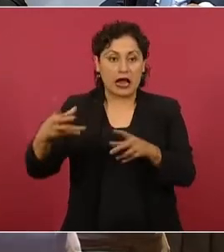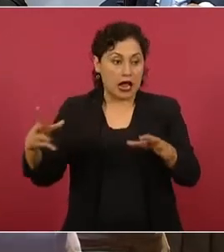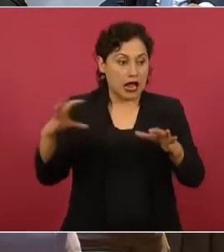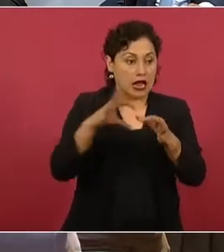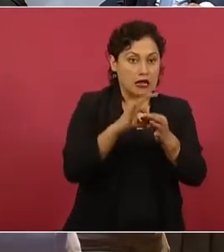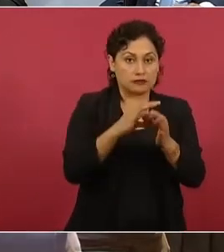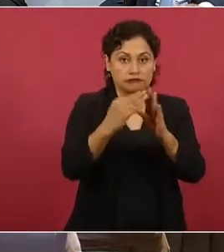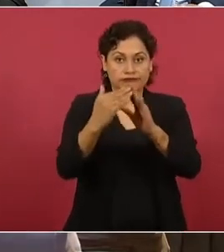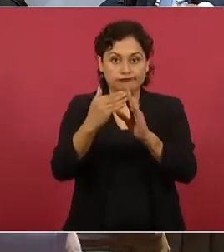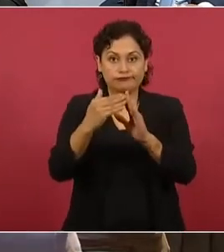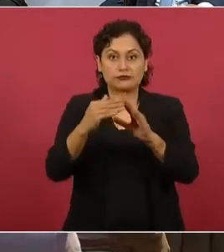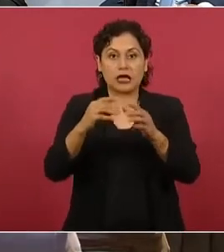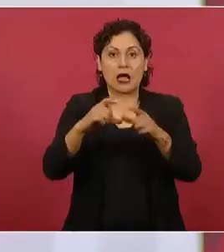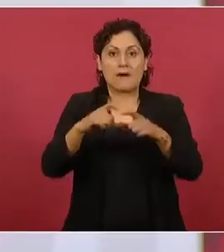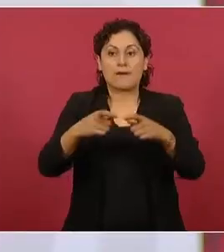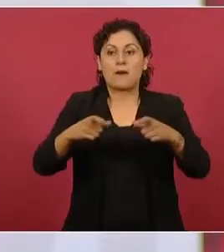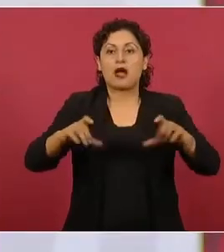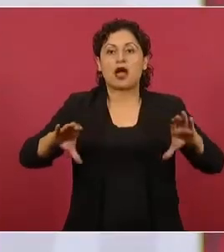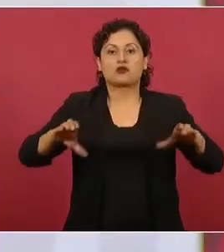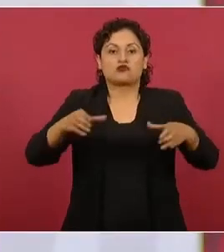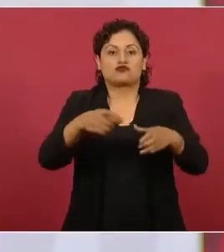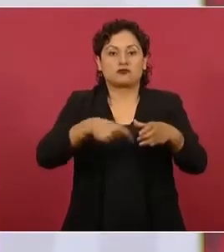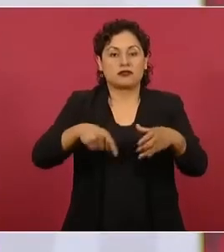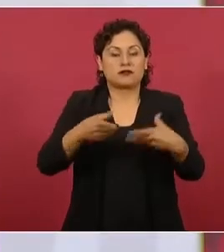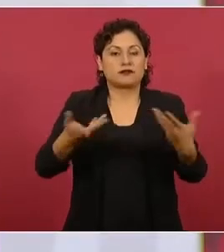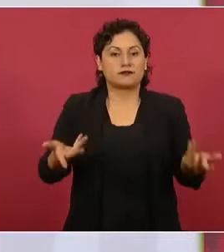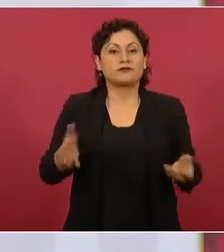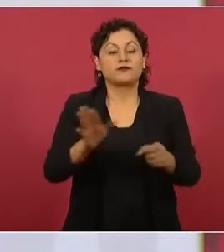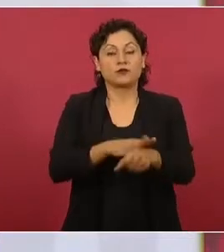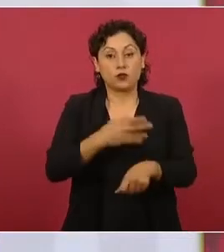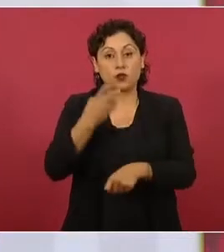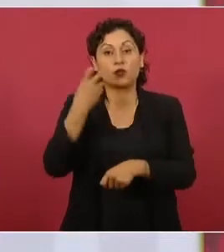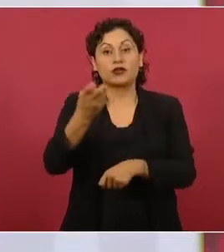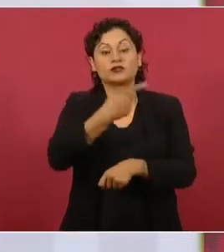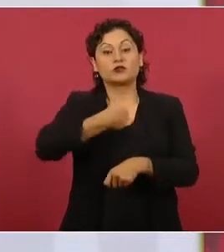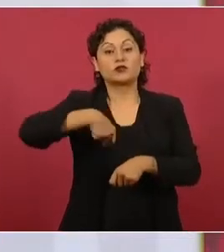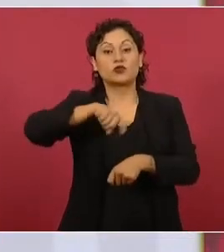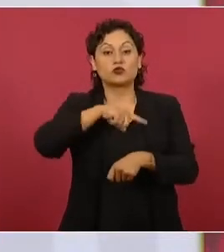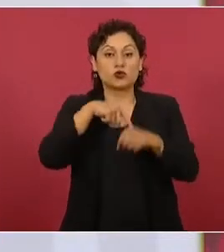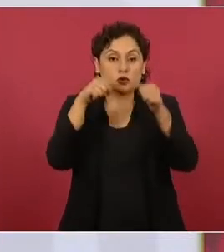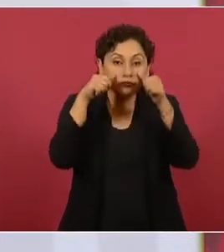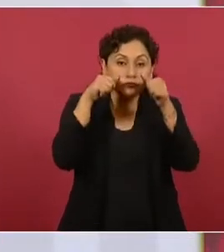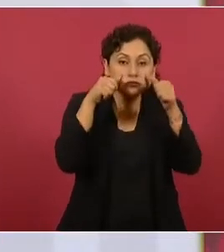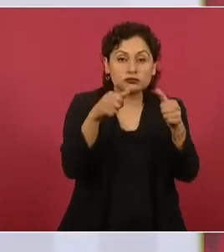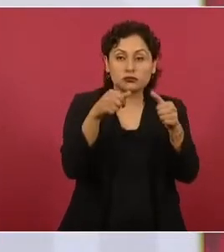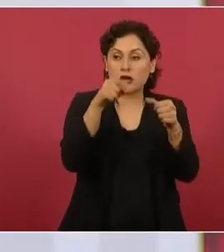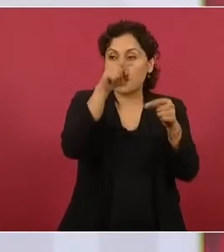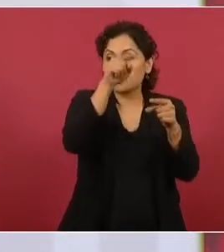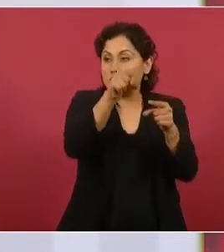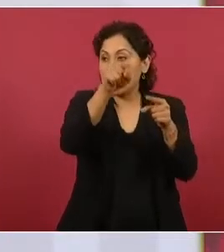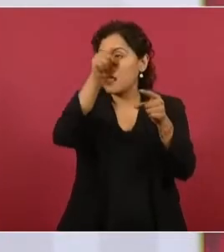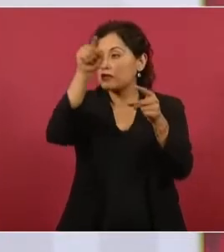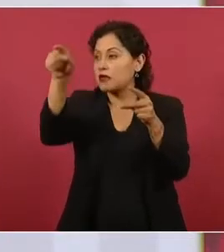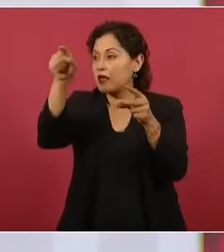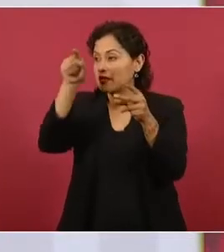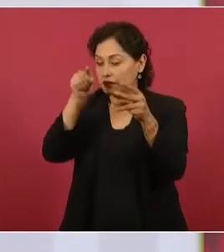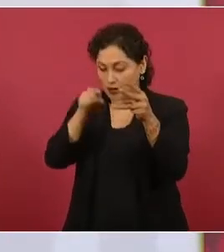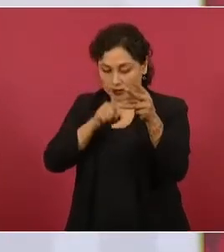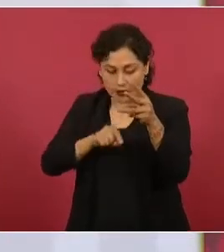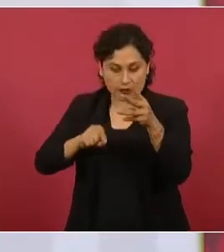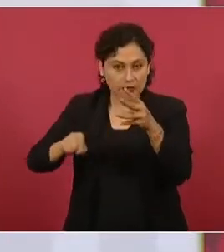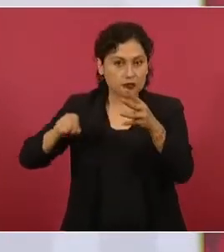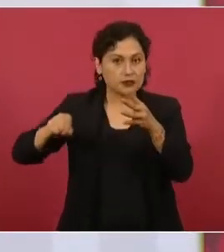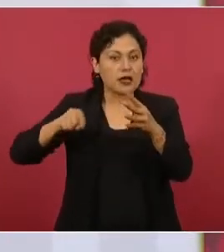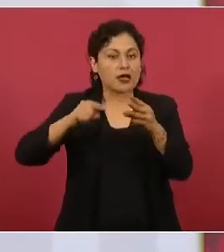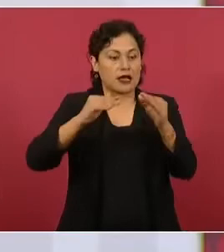generando esa comunidad. Y es por eso que hemos puesto atención en esos detalles, en esos espacios públicos, en esos equipamientos, en esos deportivos, en